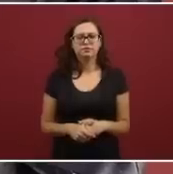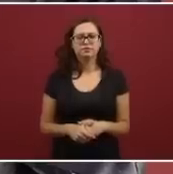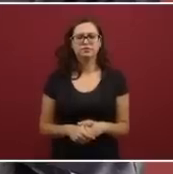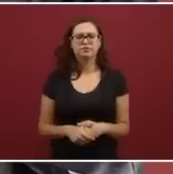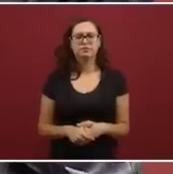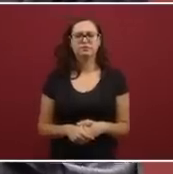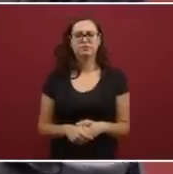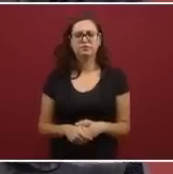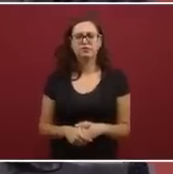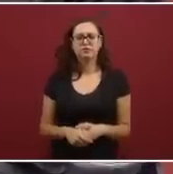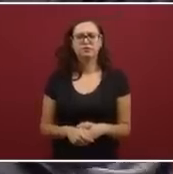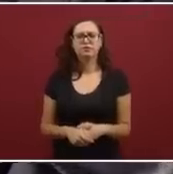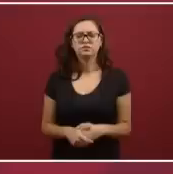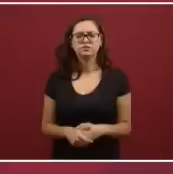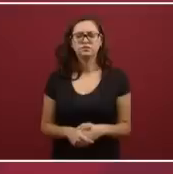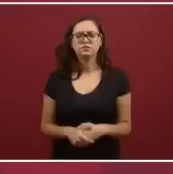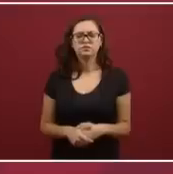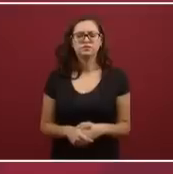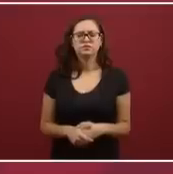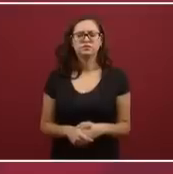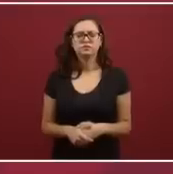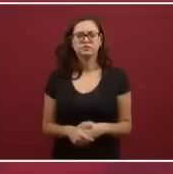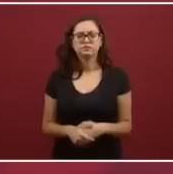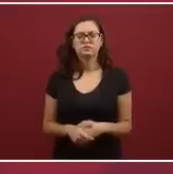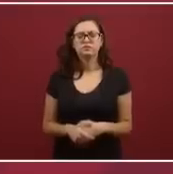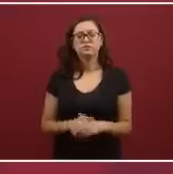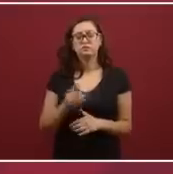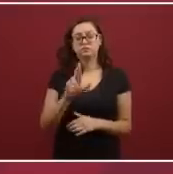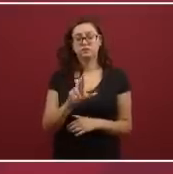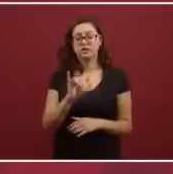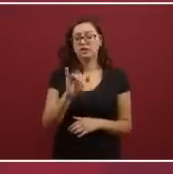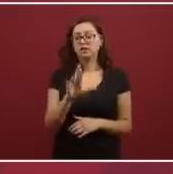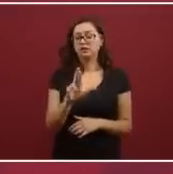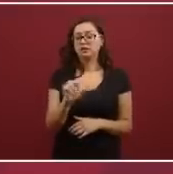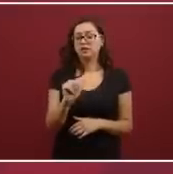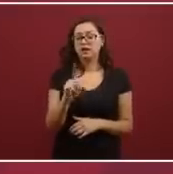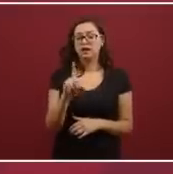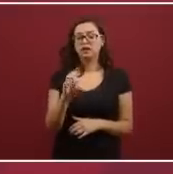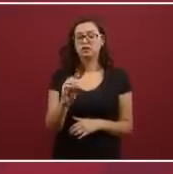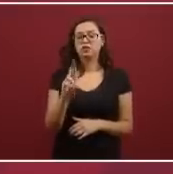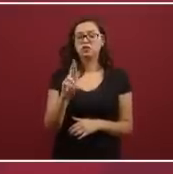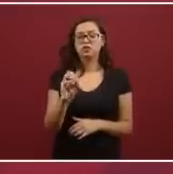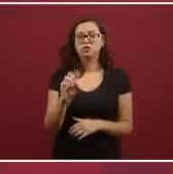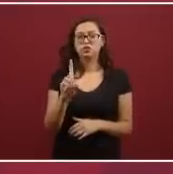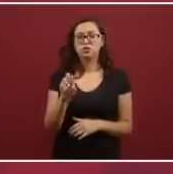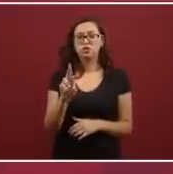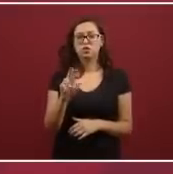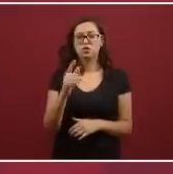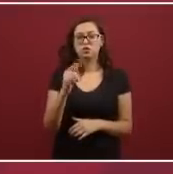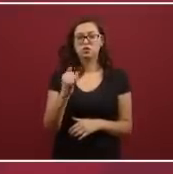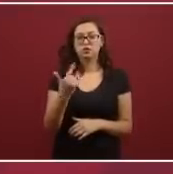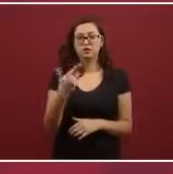informar Ricardo Rodríguez Vargas, que es el